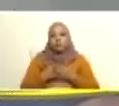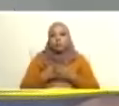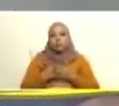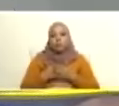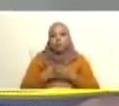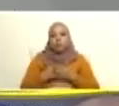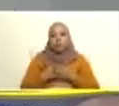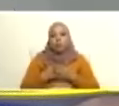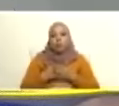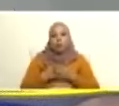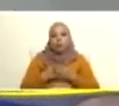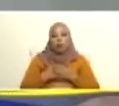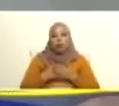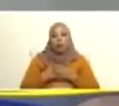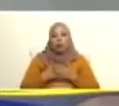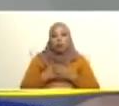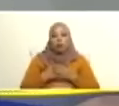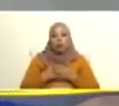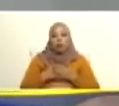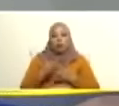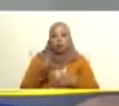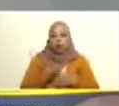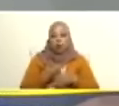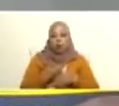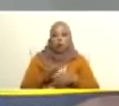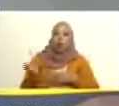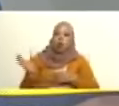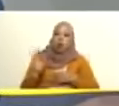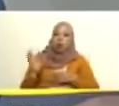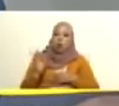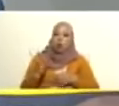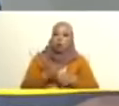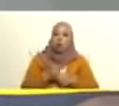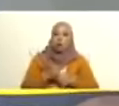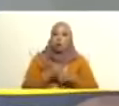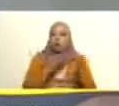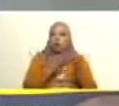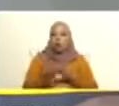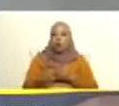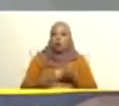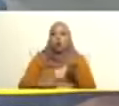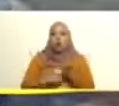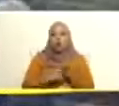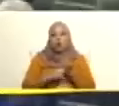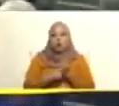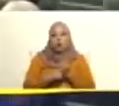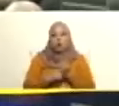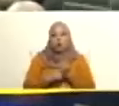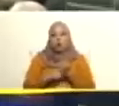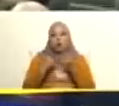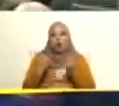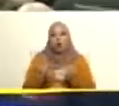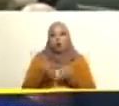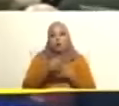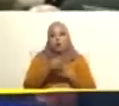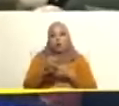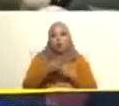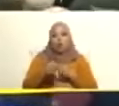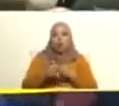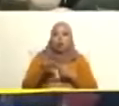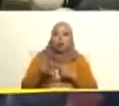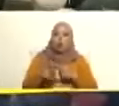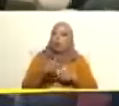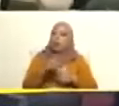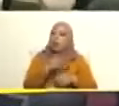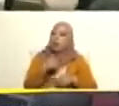dijo la alcaldesa de Caracas, pues bienvenida la competencia entre ahora los municipios para que también quien